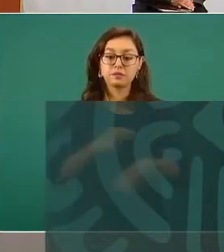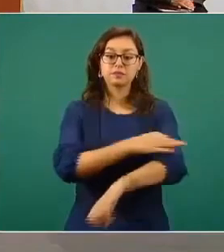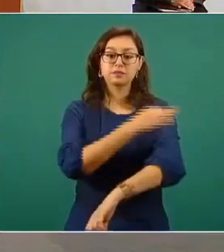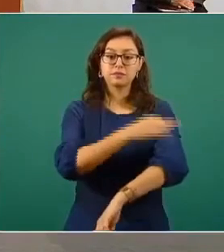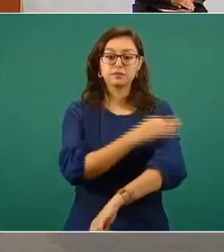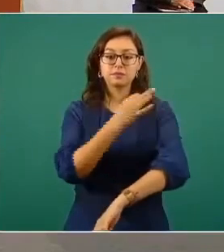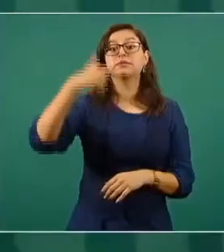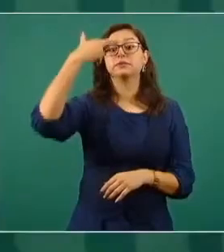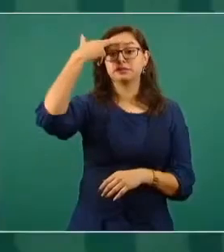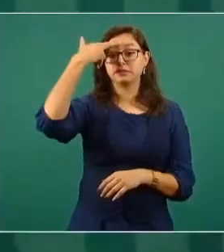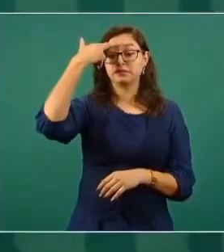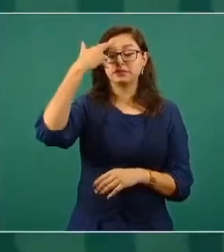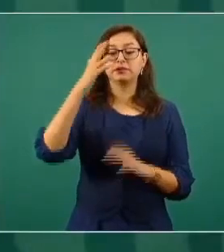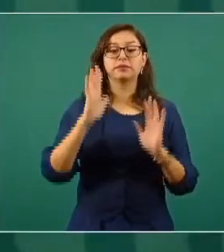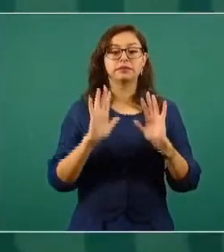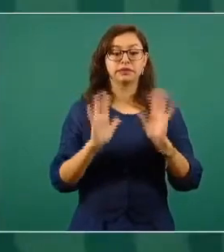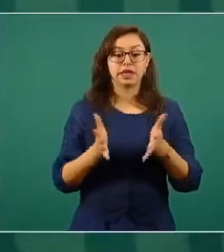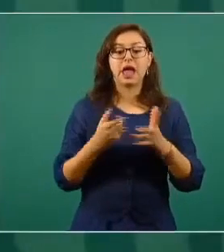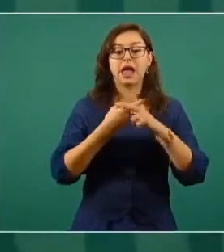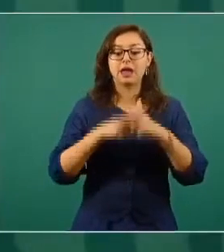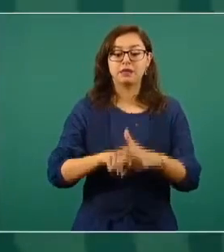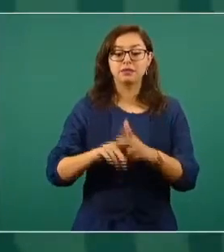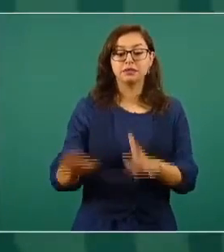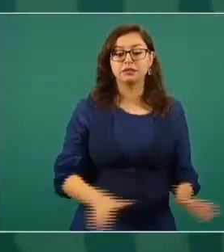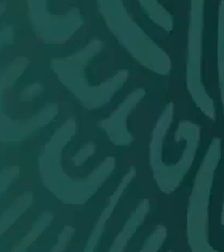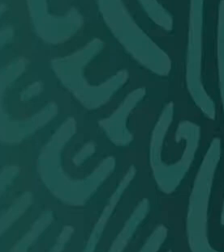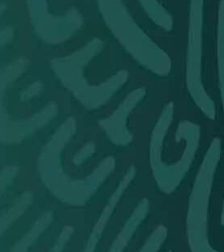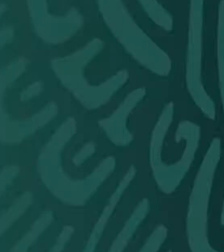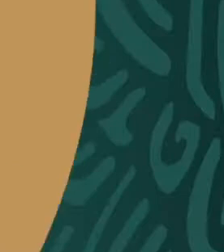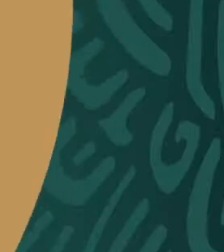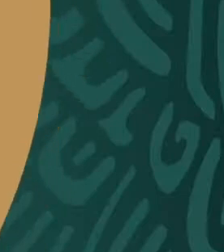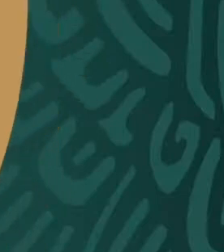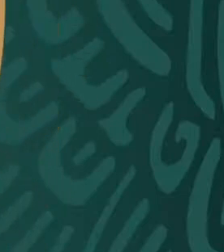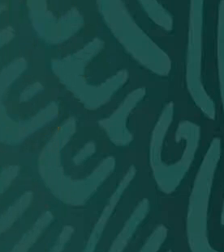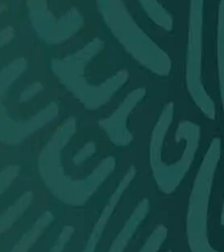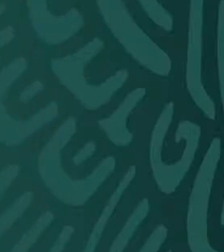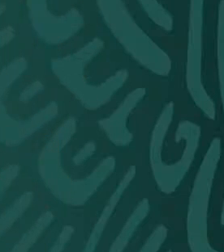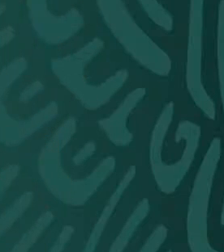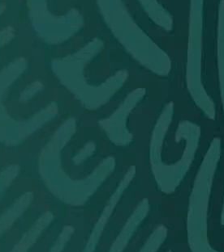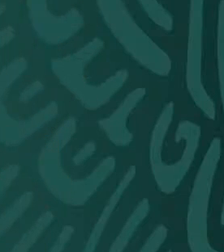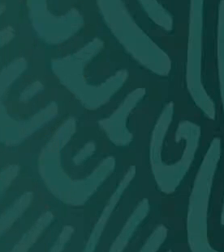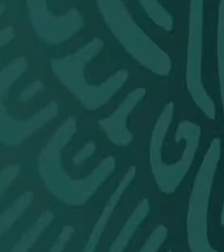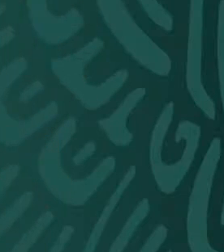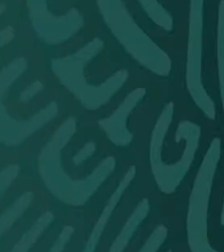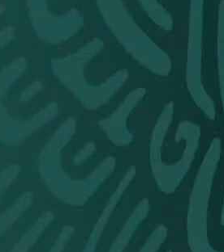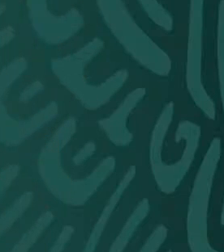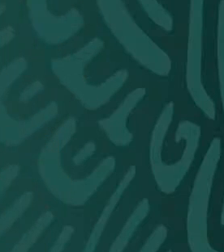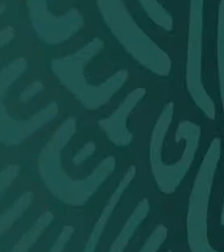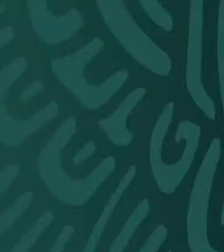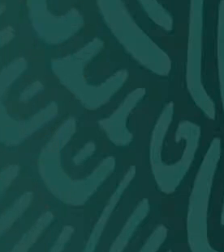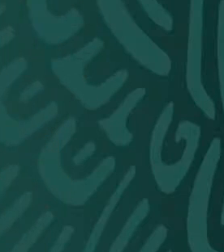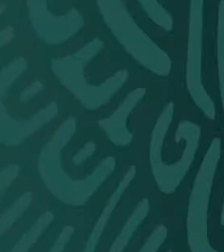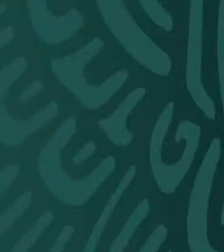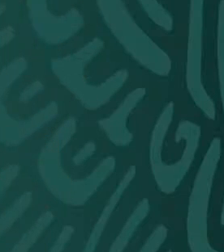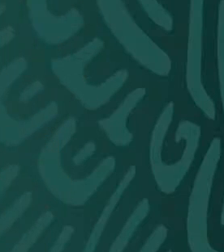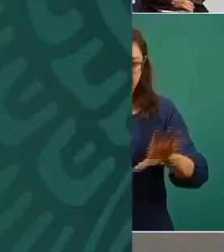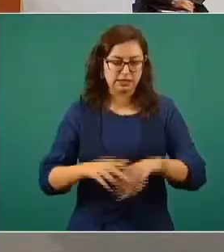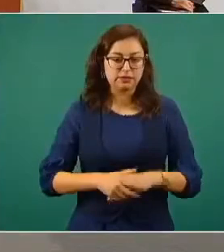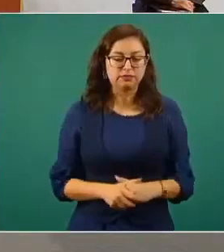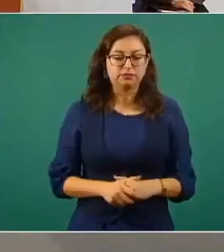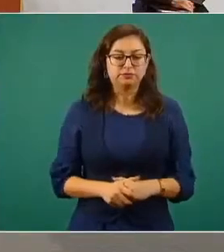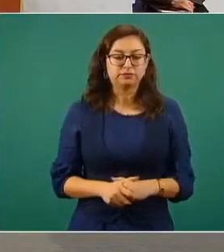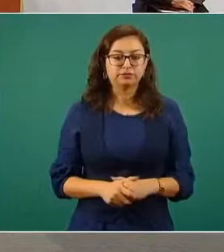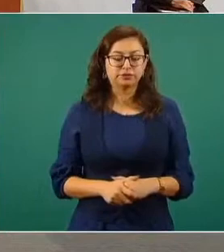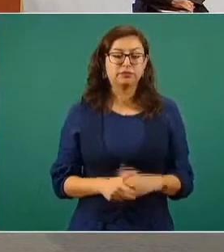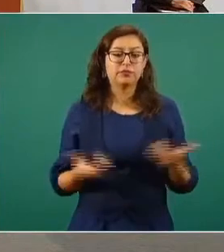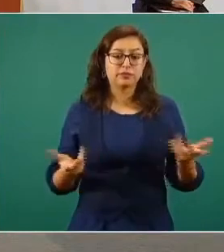las cifras de vacunas administradas a la población y destacó las 3 semanas acumuladas de descenso en la curva epidémica. La